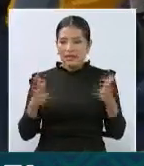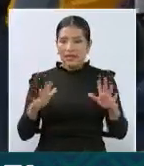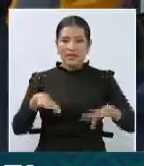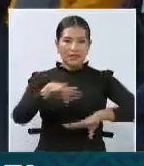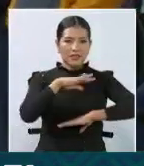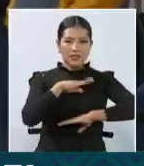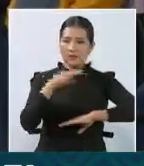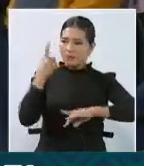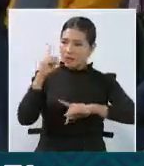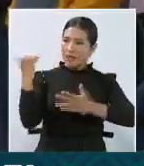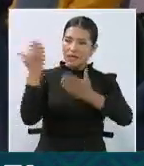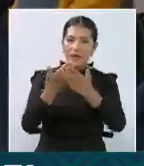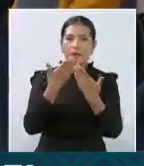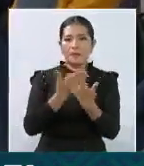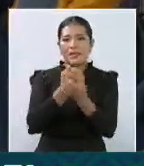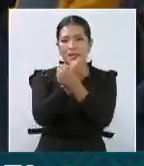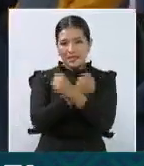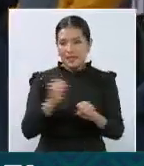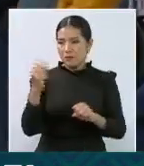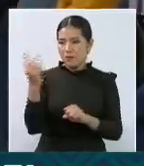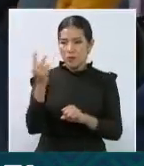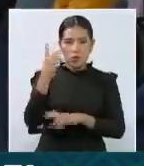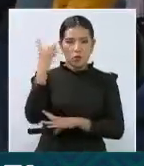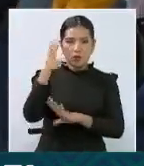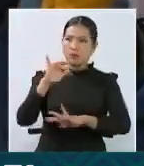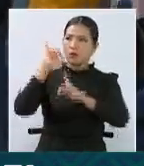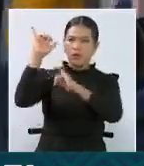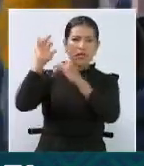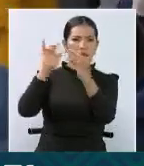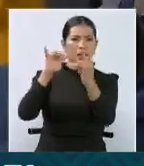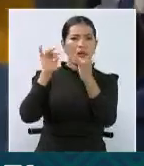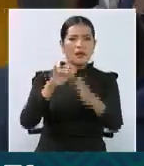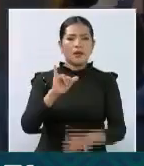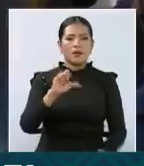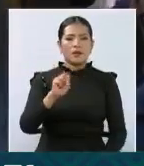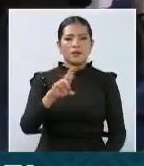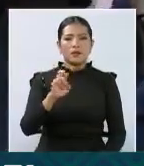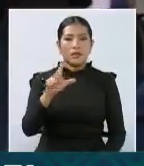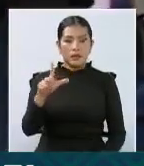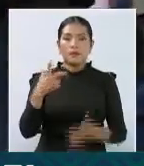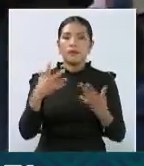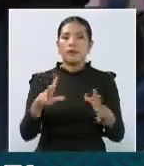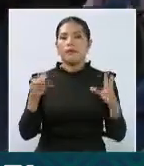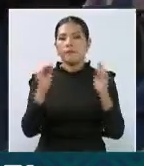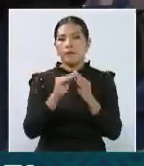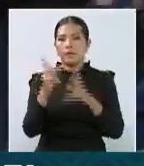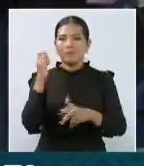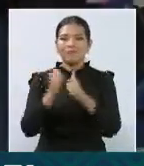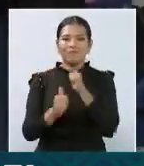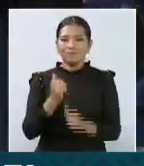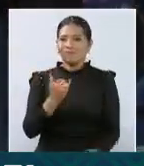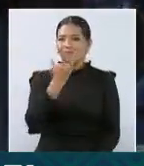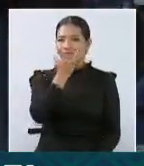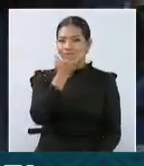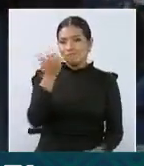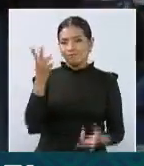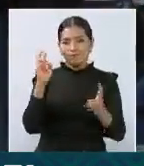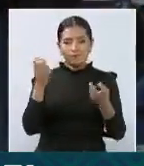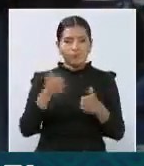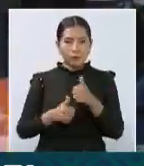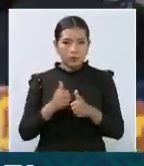haberlos recibido a ellos sanos y salvos. Bueno, luego de haberse encontrado en este conflicto que está suscitándose entre